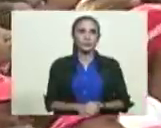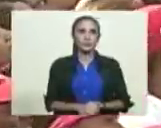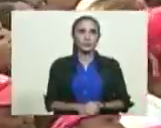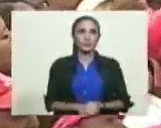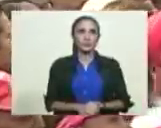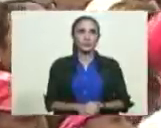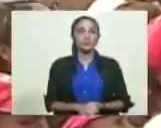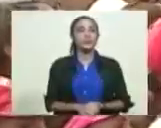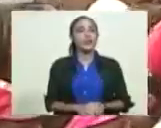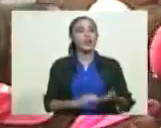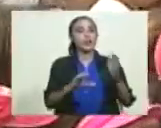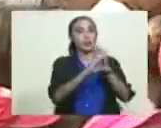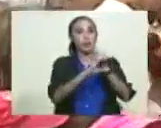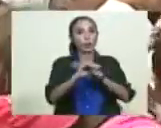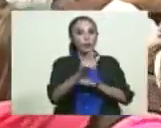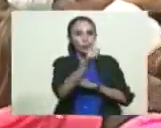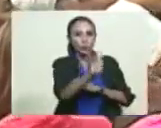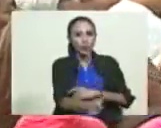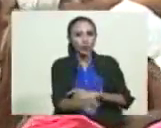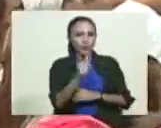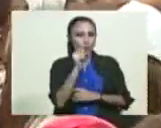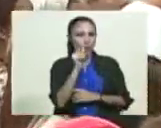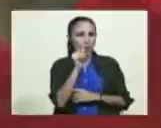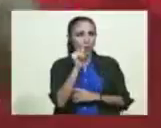al constituyente Darío Viva,